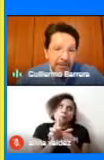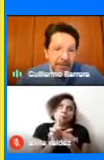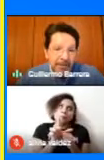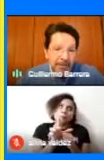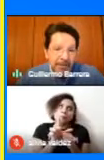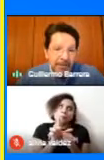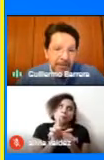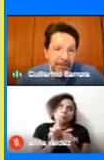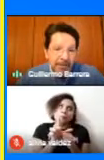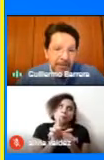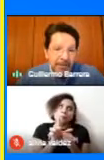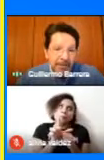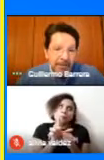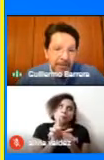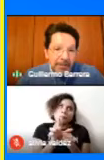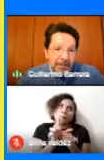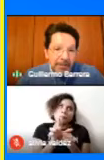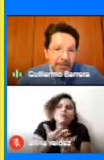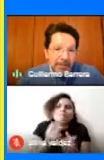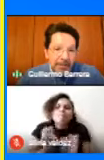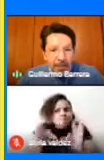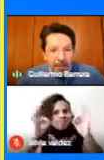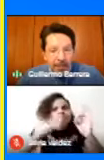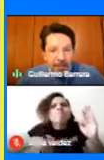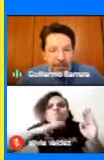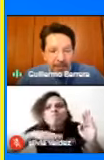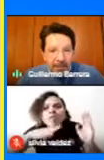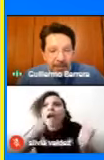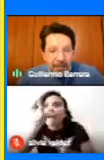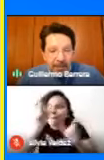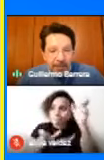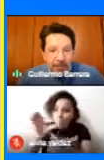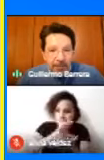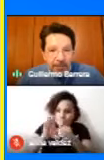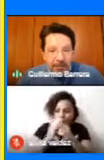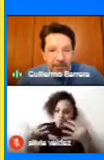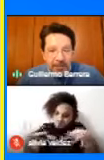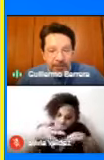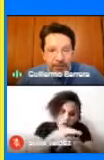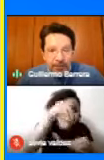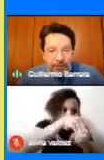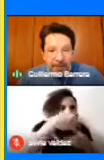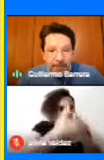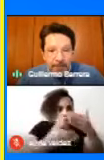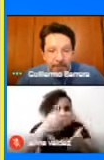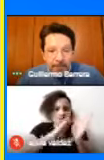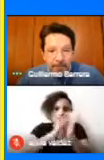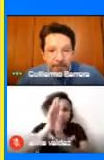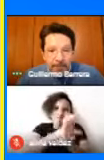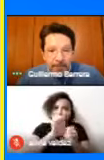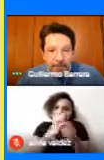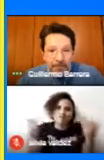no brinda las condiciones suficientes para que los ciudadanos se integren a ese proceso de desarrollo local.